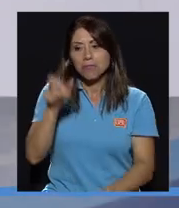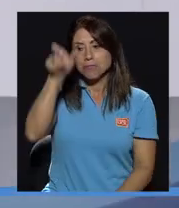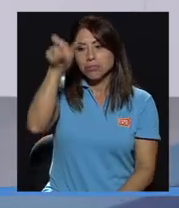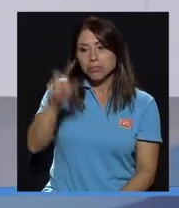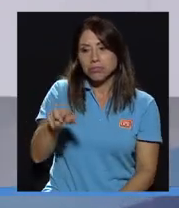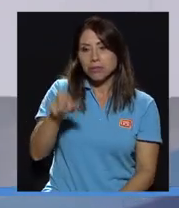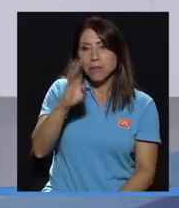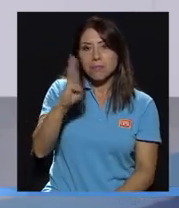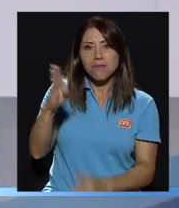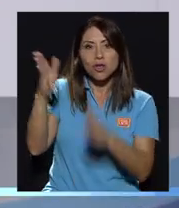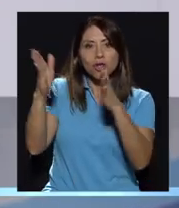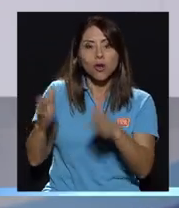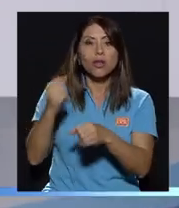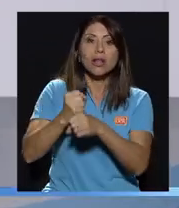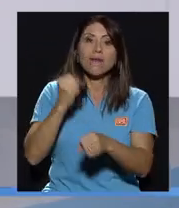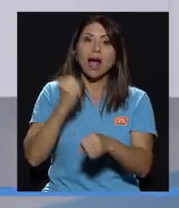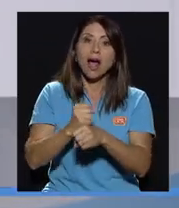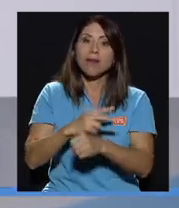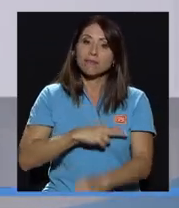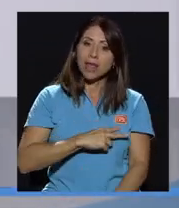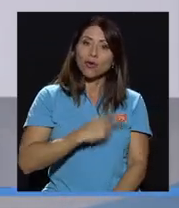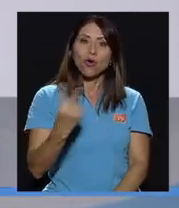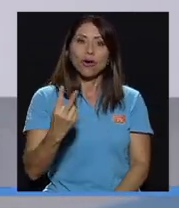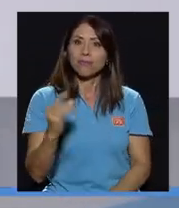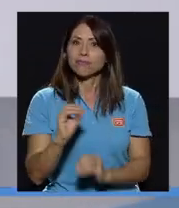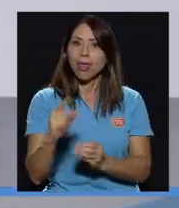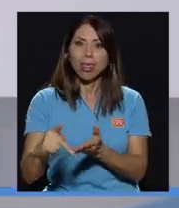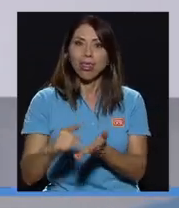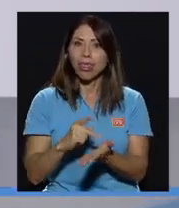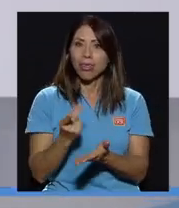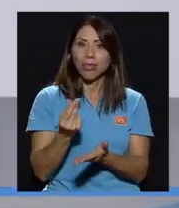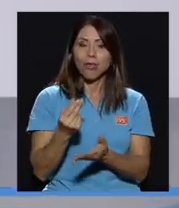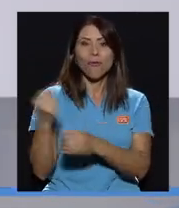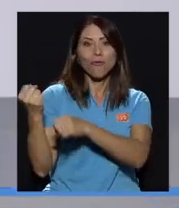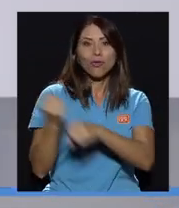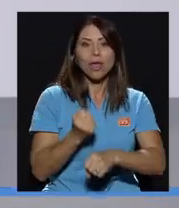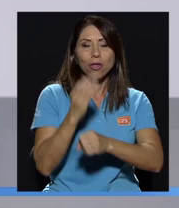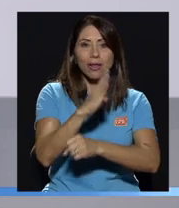trabajaba honor en que fue el fundador de la biblioteca nacional